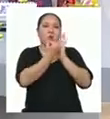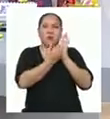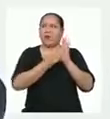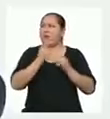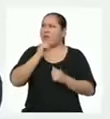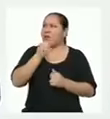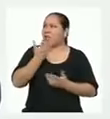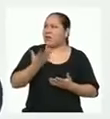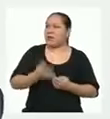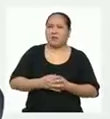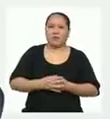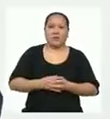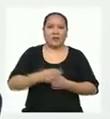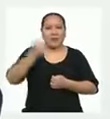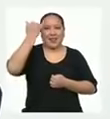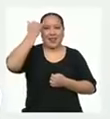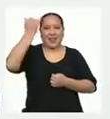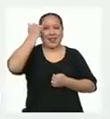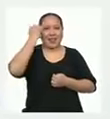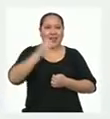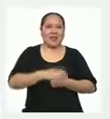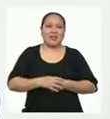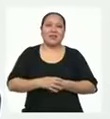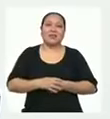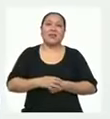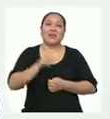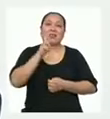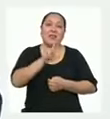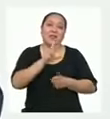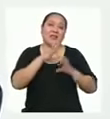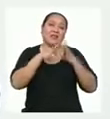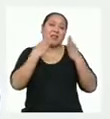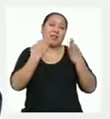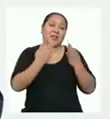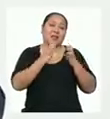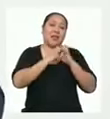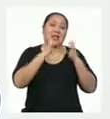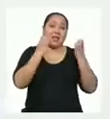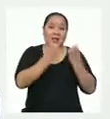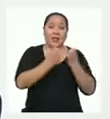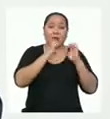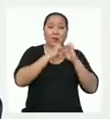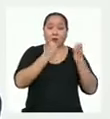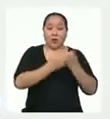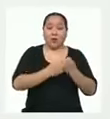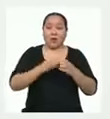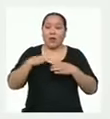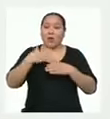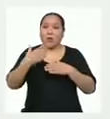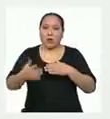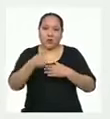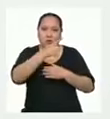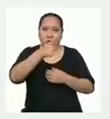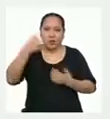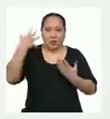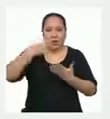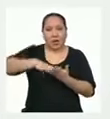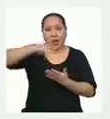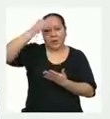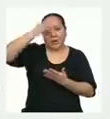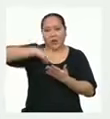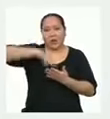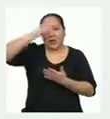más. La idea es que hagamos 3 en equipo y luego, con todas las herramientas que han aprendido